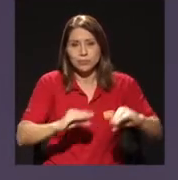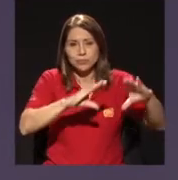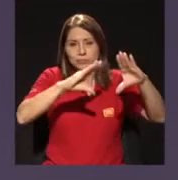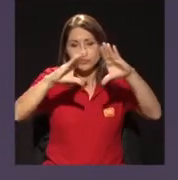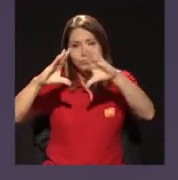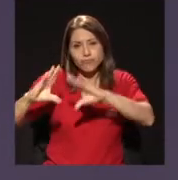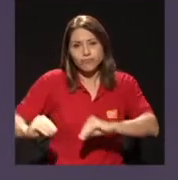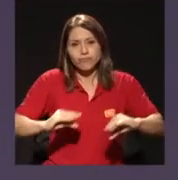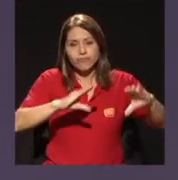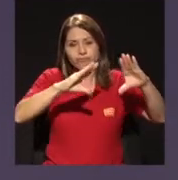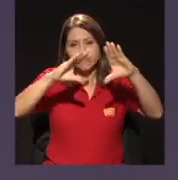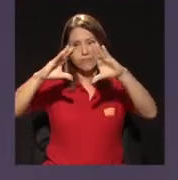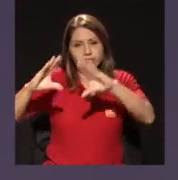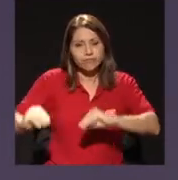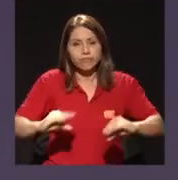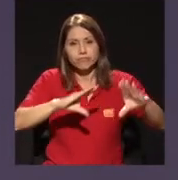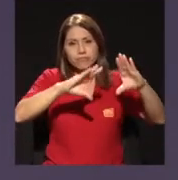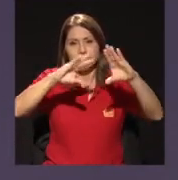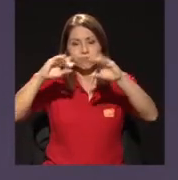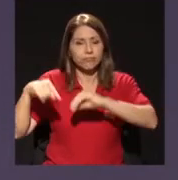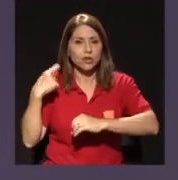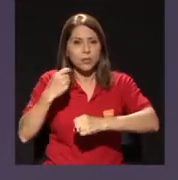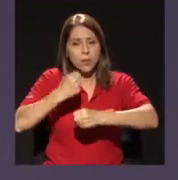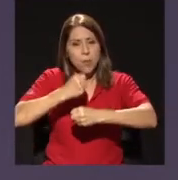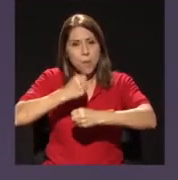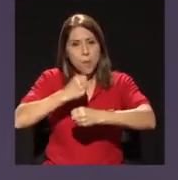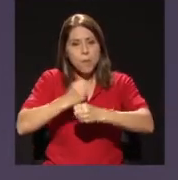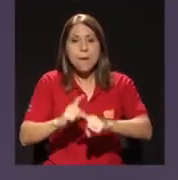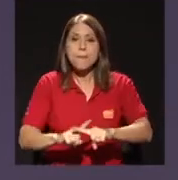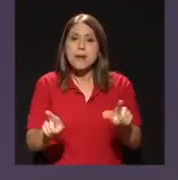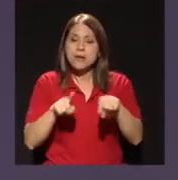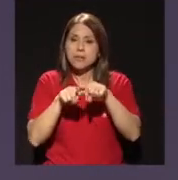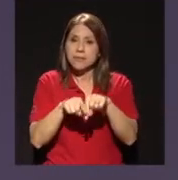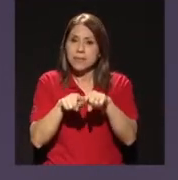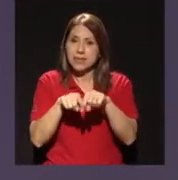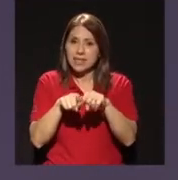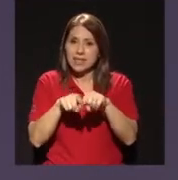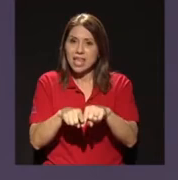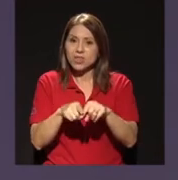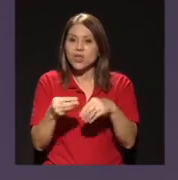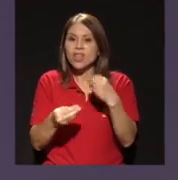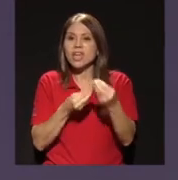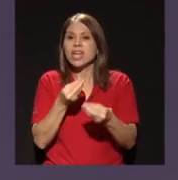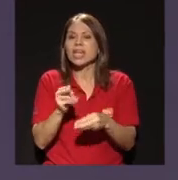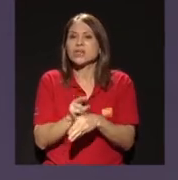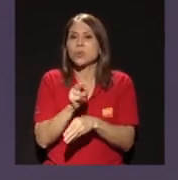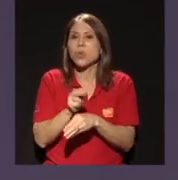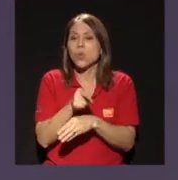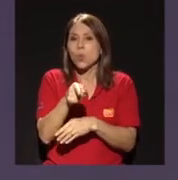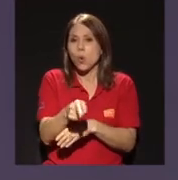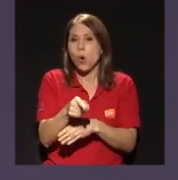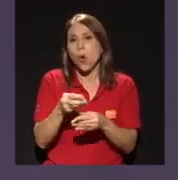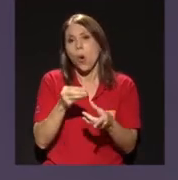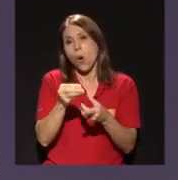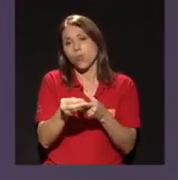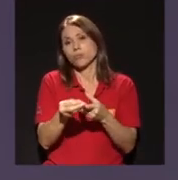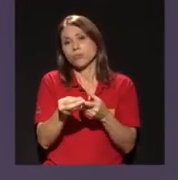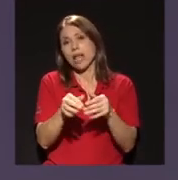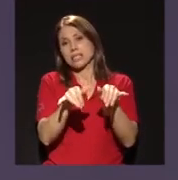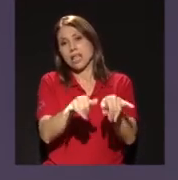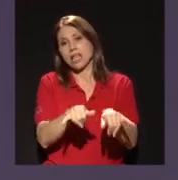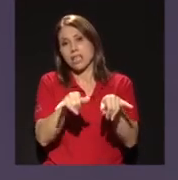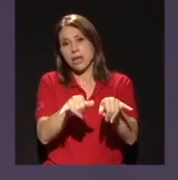dependiendo el mecanismo que se tenga, la estadía, porque a veces el atraso de los barcos no lo hacemos